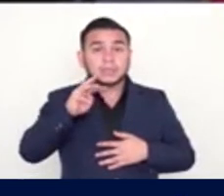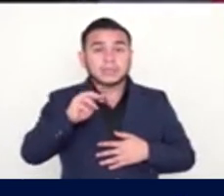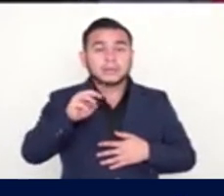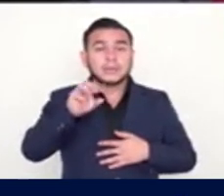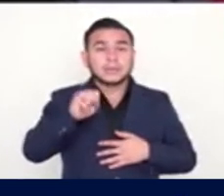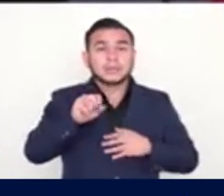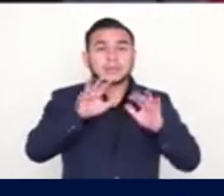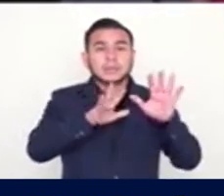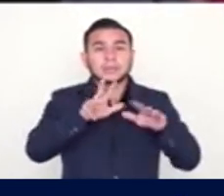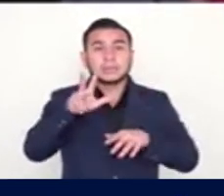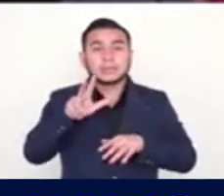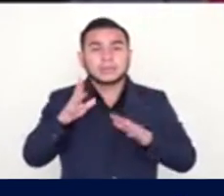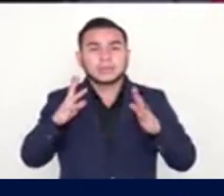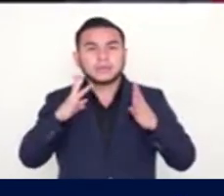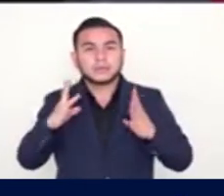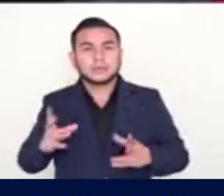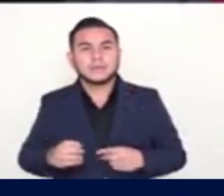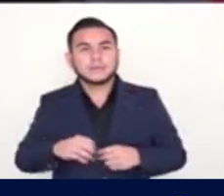cuenta que el gobierno de El Salvador